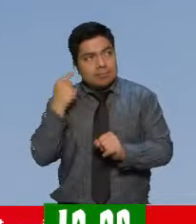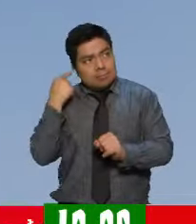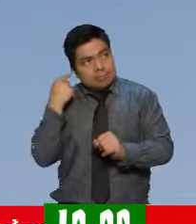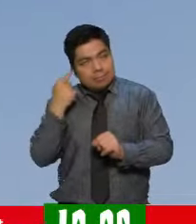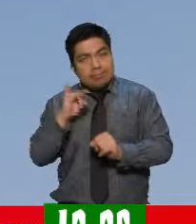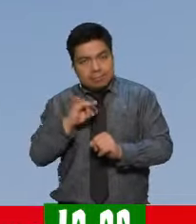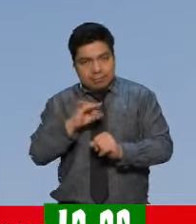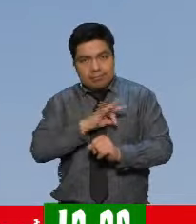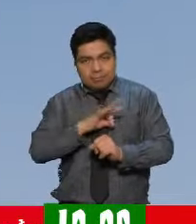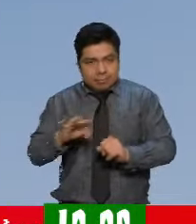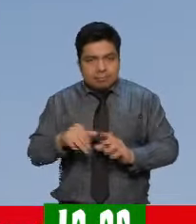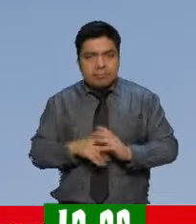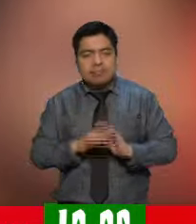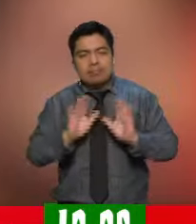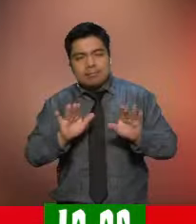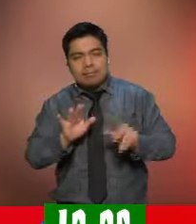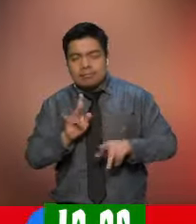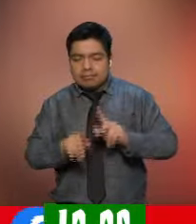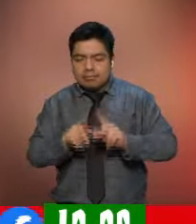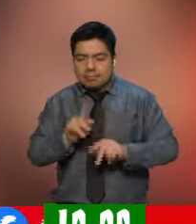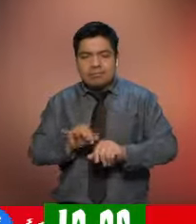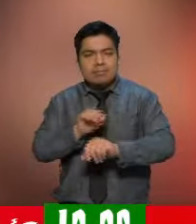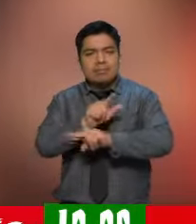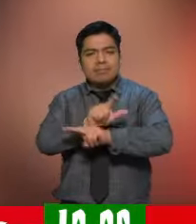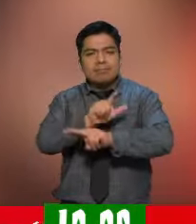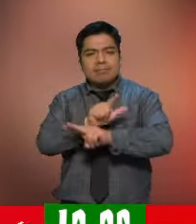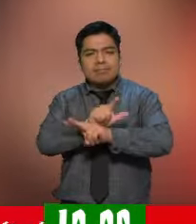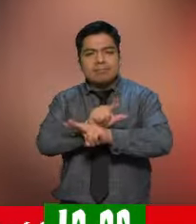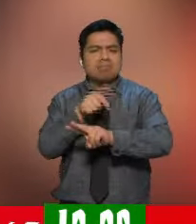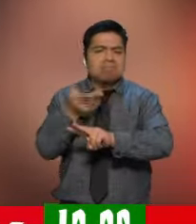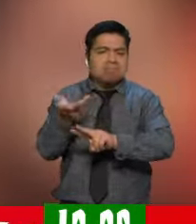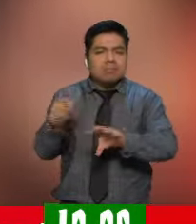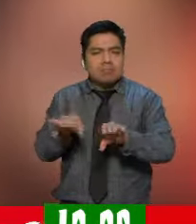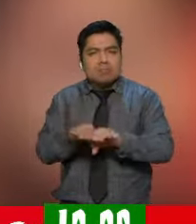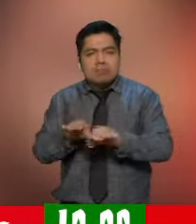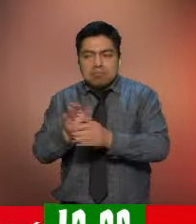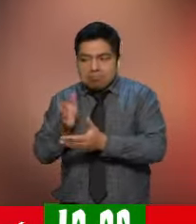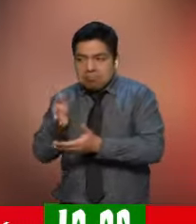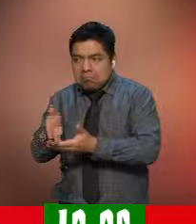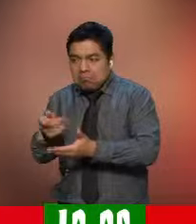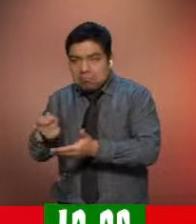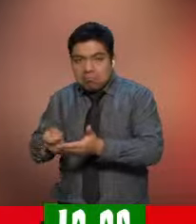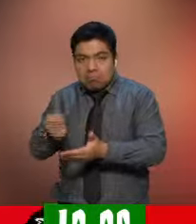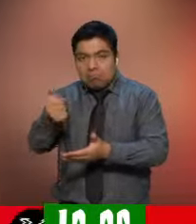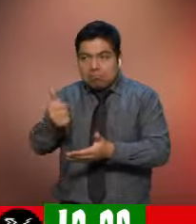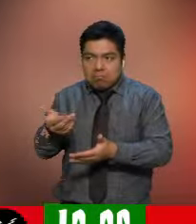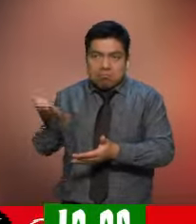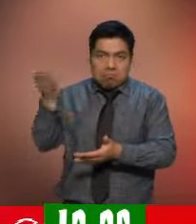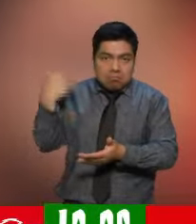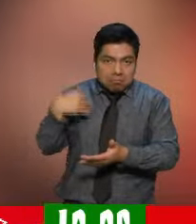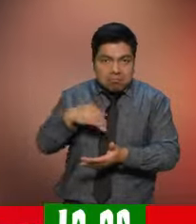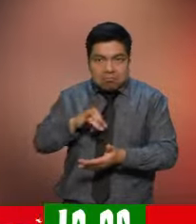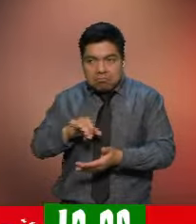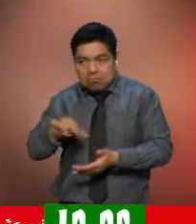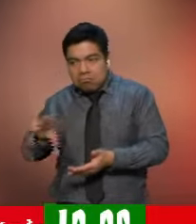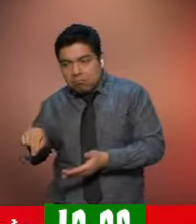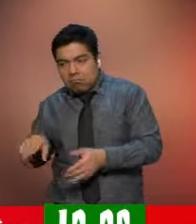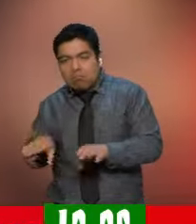Y bueno, ahora ya platíquenme acerca de Vive Latino. ¿Cómo estuvo la onda? ¿Cómo es que llegaron ahí? ¿Es su primera vez? ¿Ya han estado otras